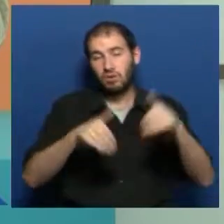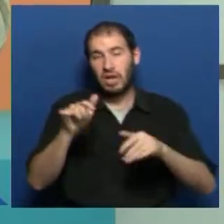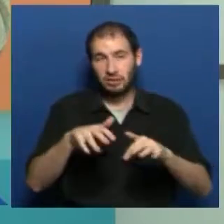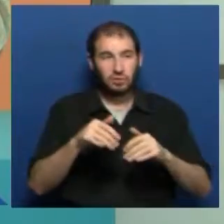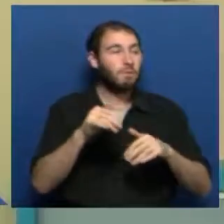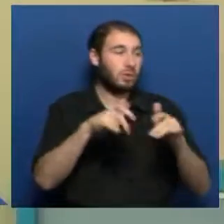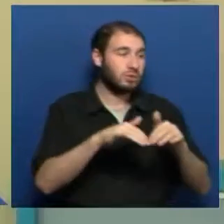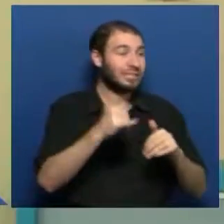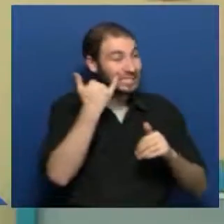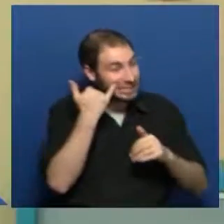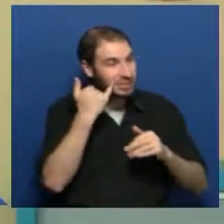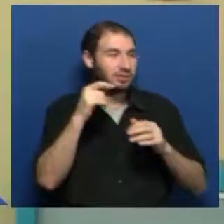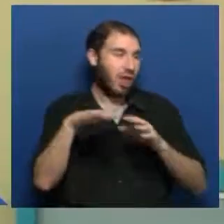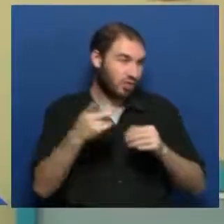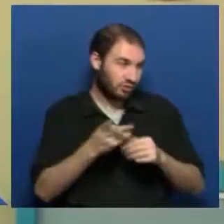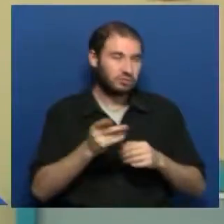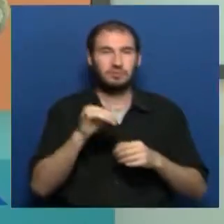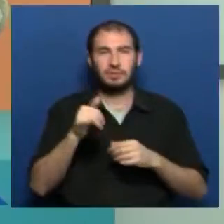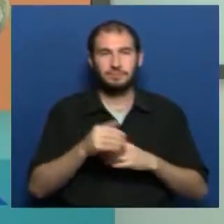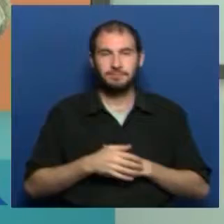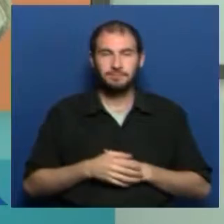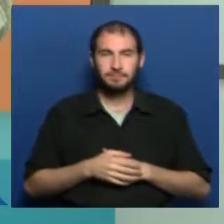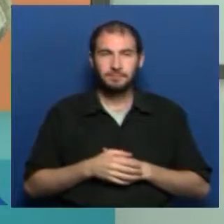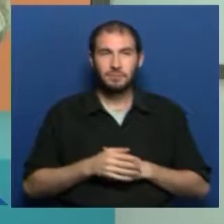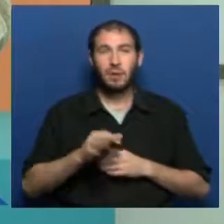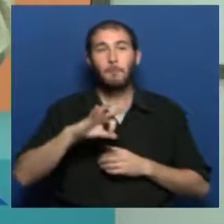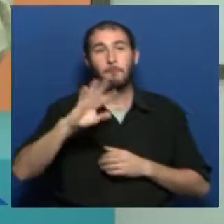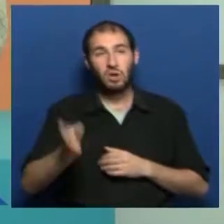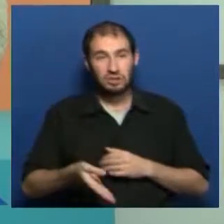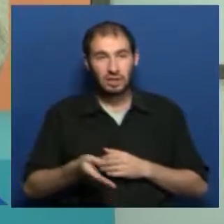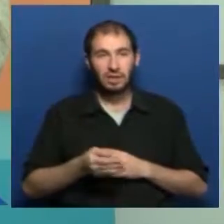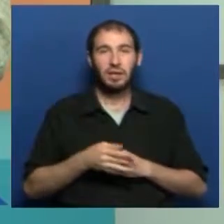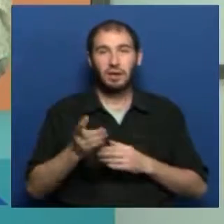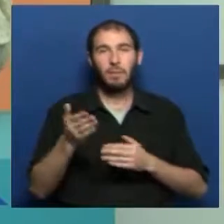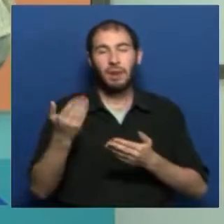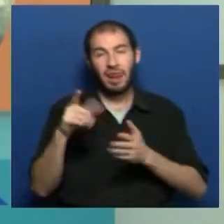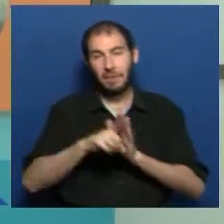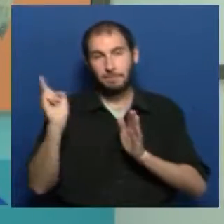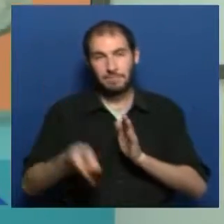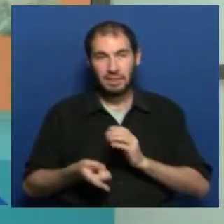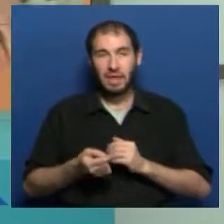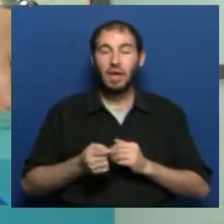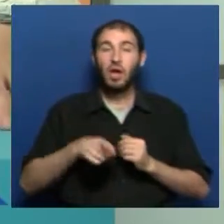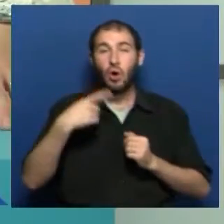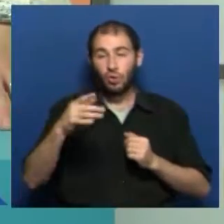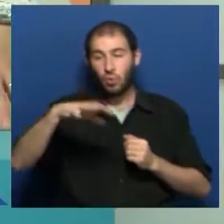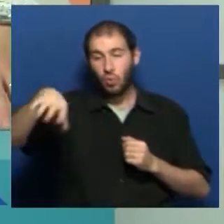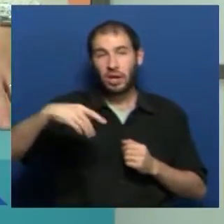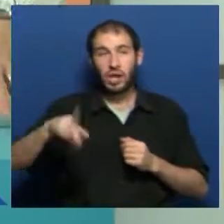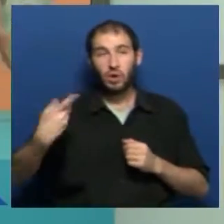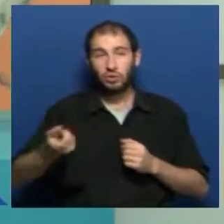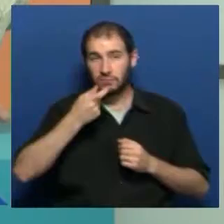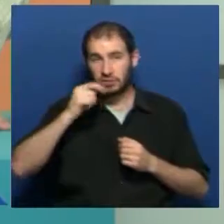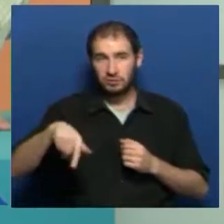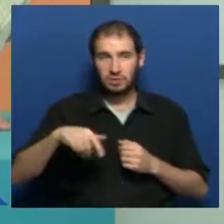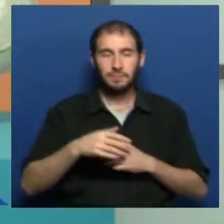voto electrónico y voto boleta única en los lugares donde no hay voto electrónico. Porcentaje que estaba previsto por la ley, y en los otros lugares de la